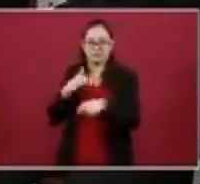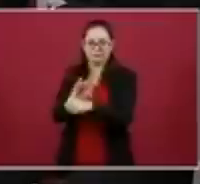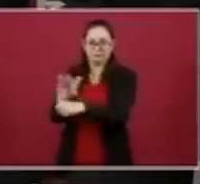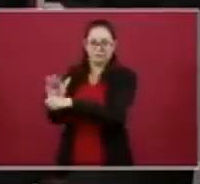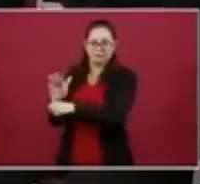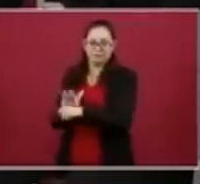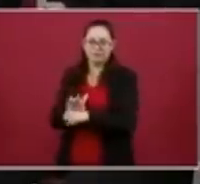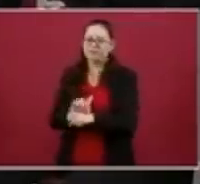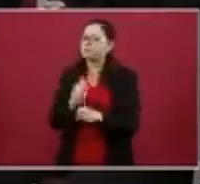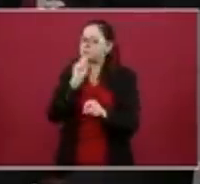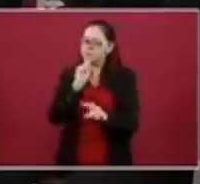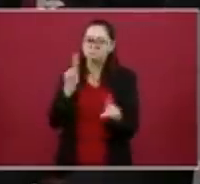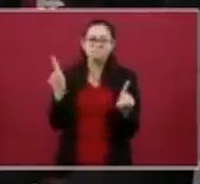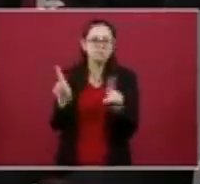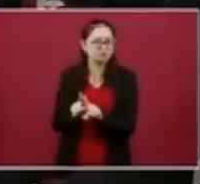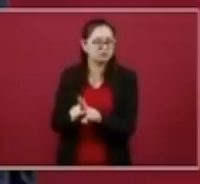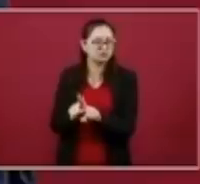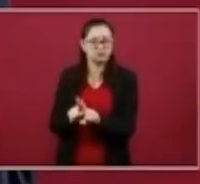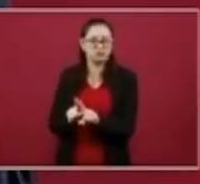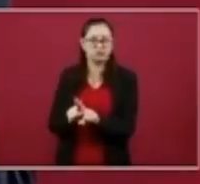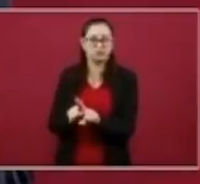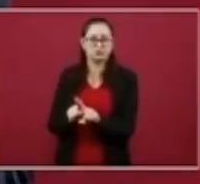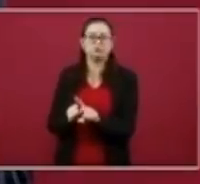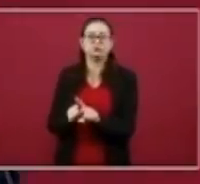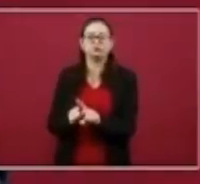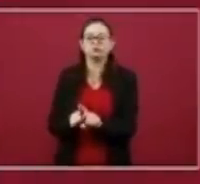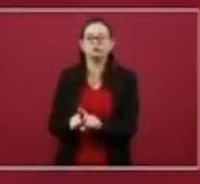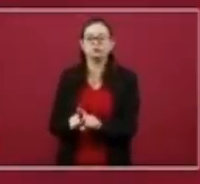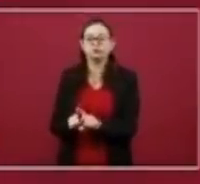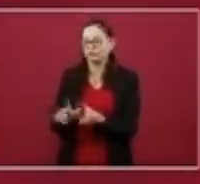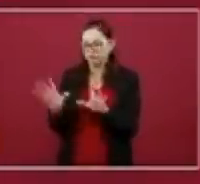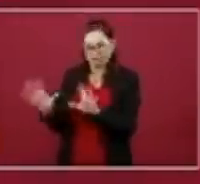Lo que se va a vender